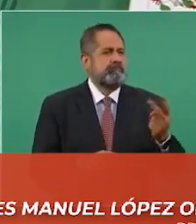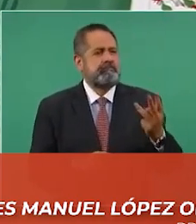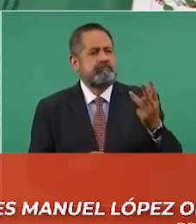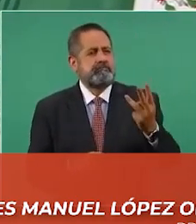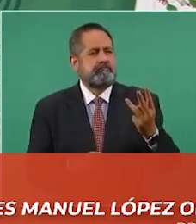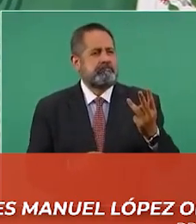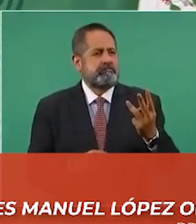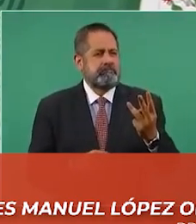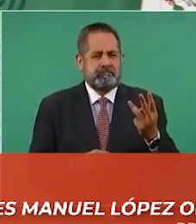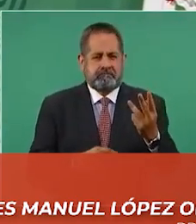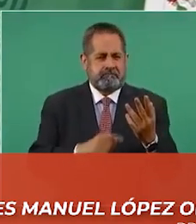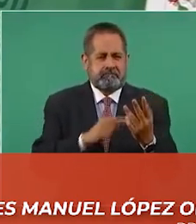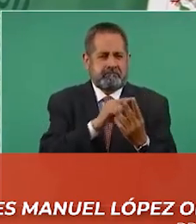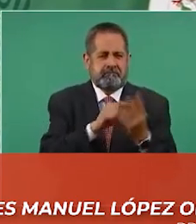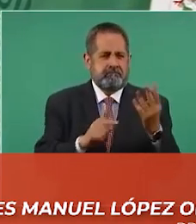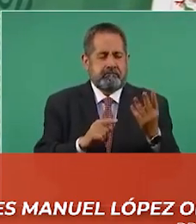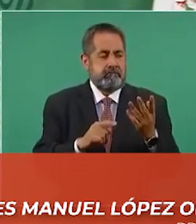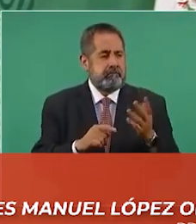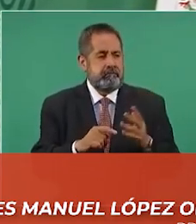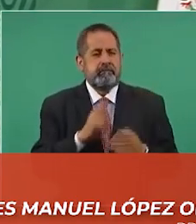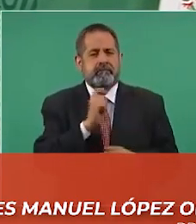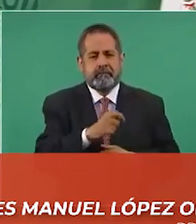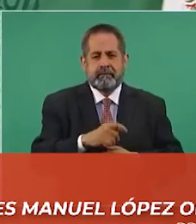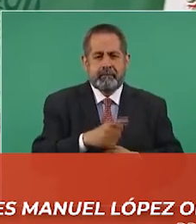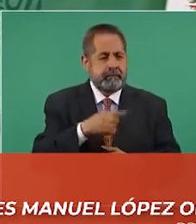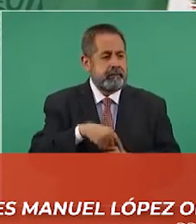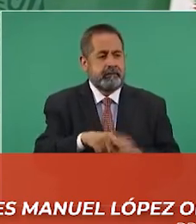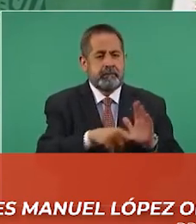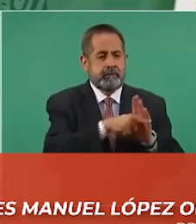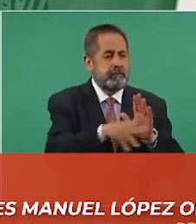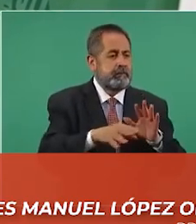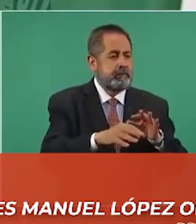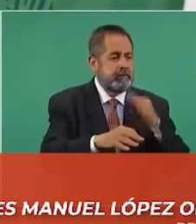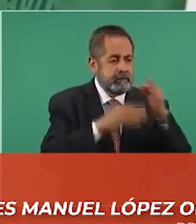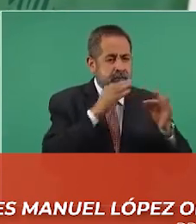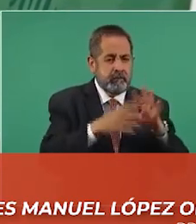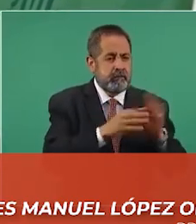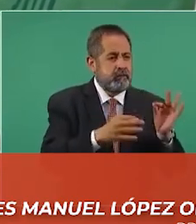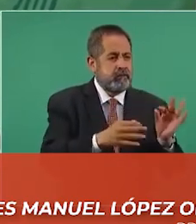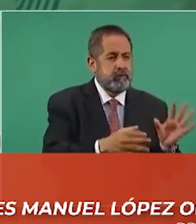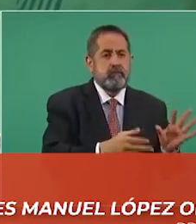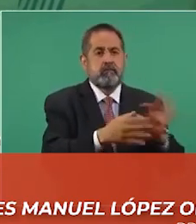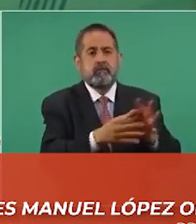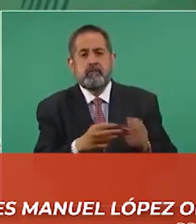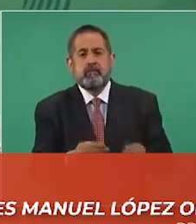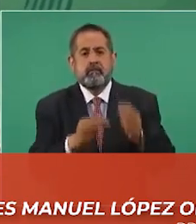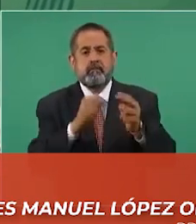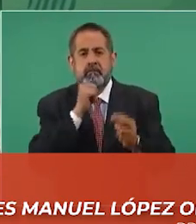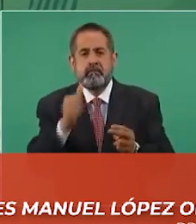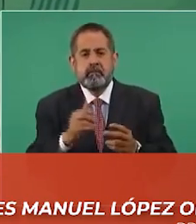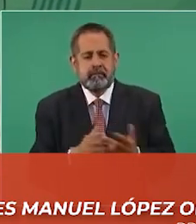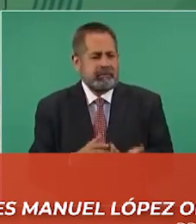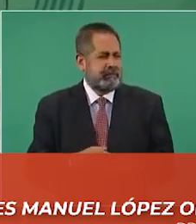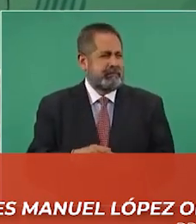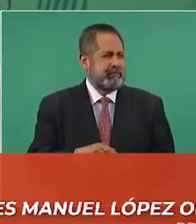mano, los medios que no tengan negocios,